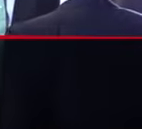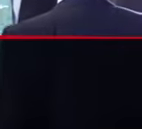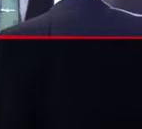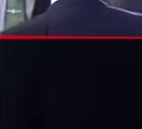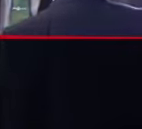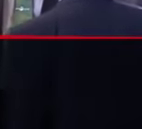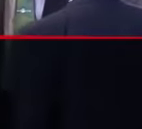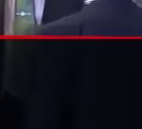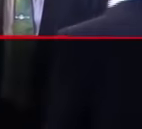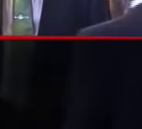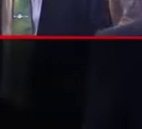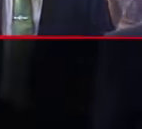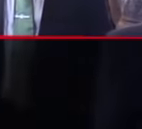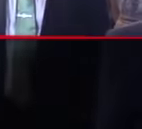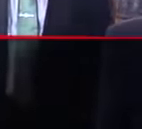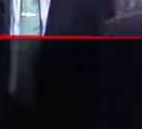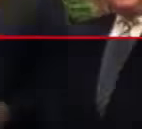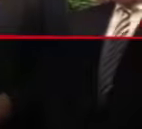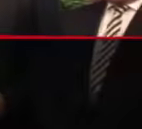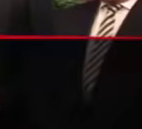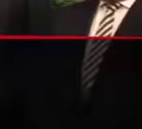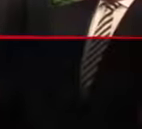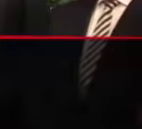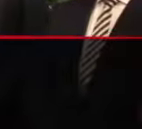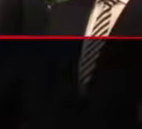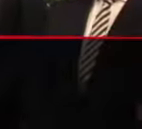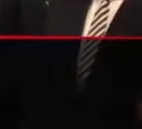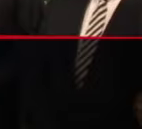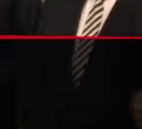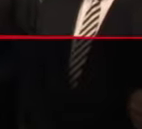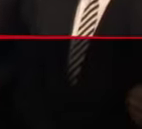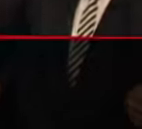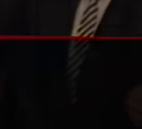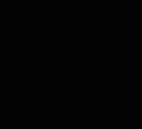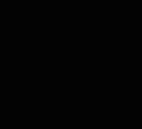Para finalizar, el diputado general de Vizcaya ha solicitado un pacto por la esperanza y por el futuro.